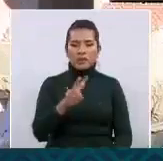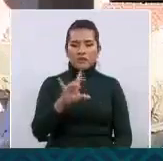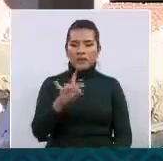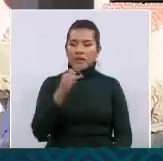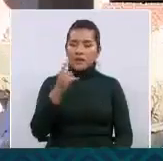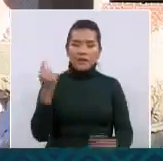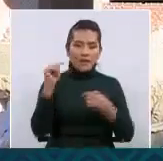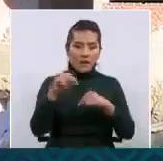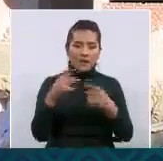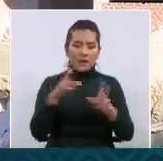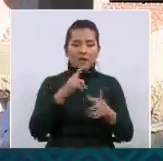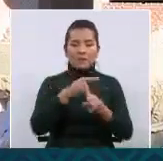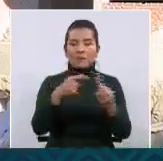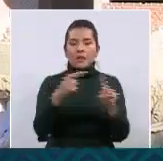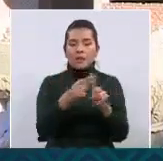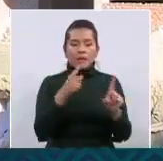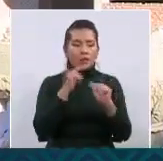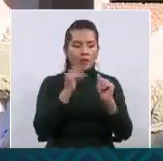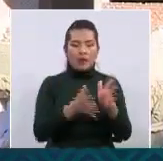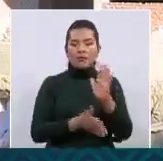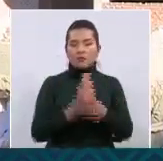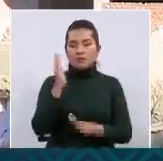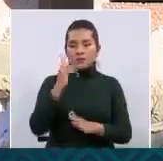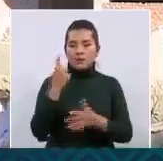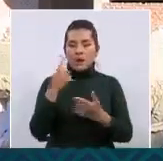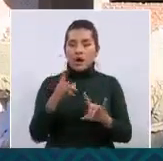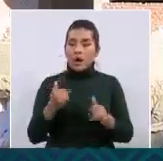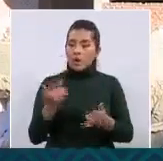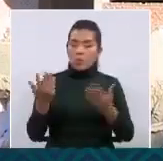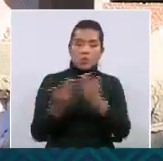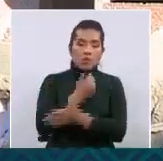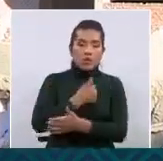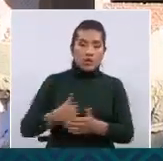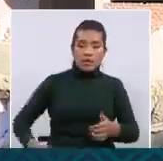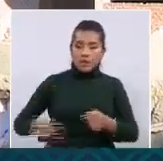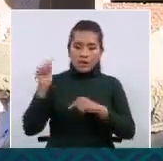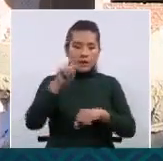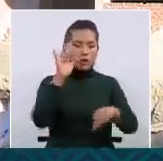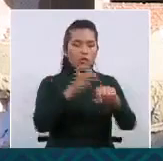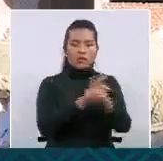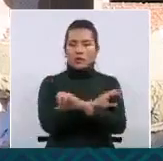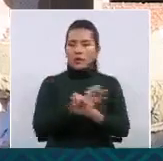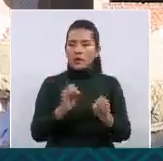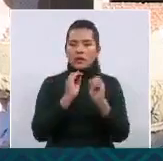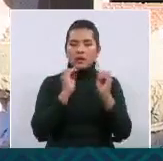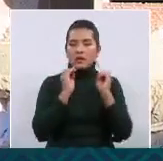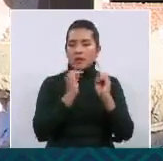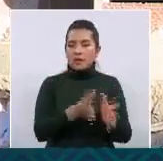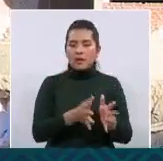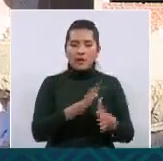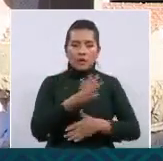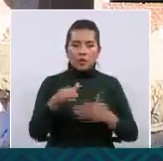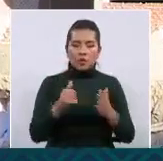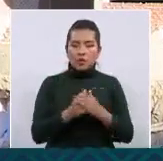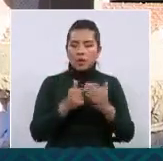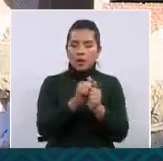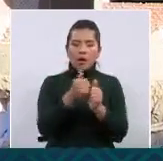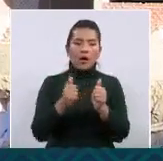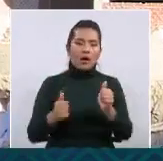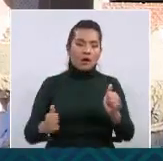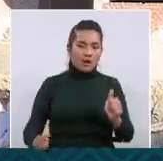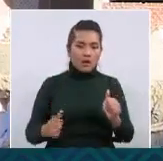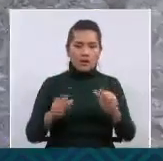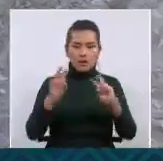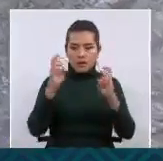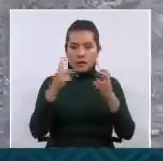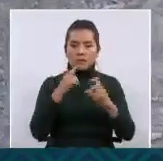puede ver, ahí lo ha dejado. Y una vez que entró el señor Arias ya no se tocó nada más, no hicieron ningún trabajo más, está ahí. Los